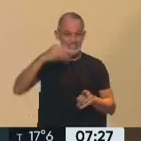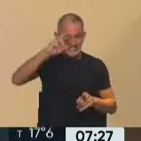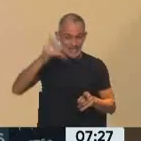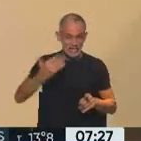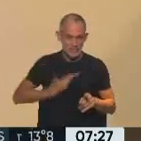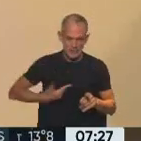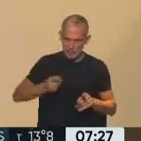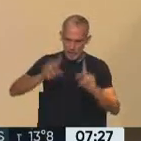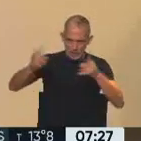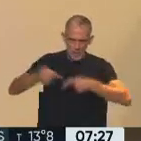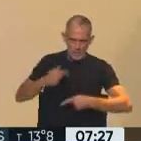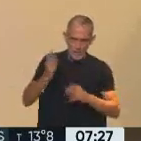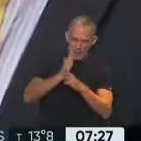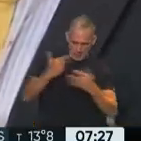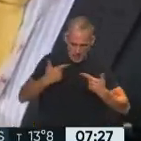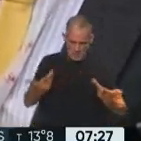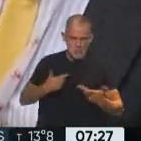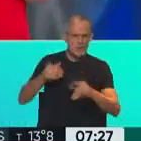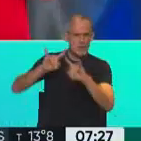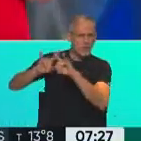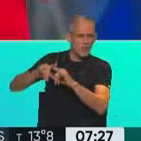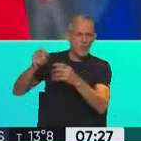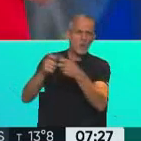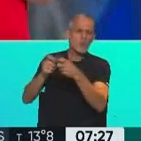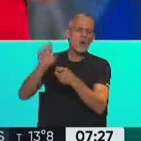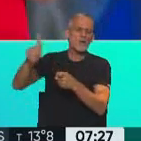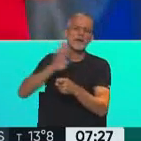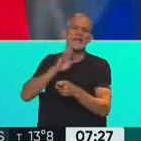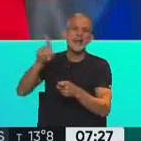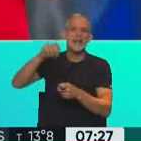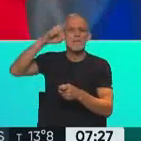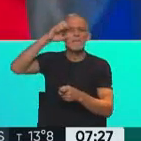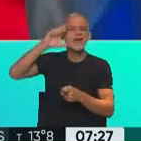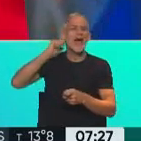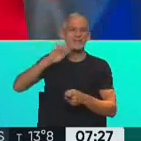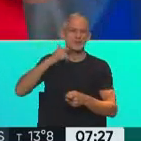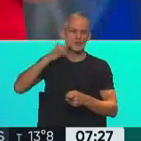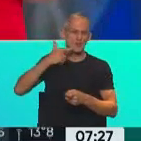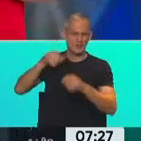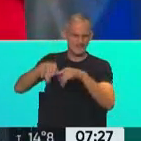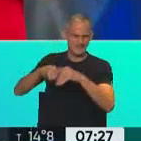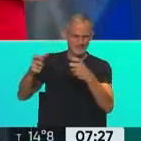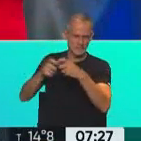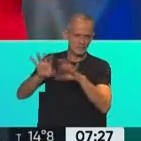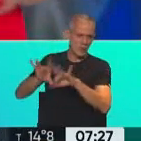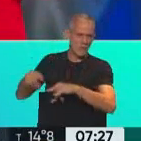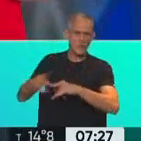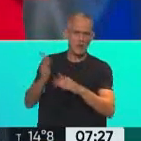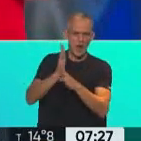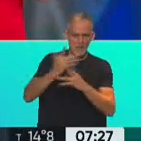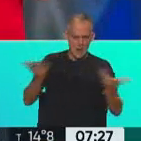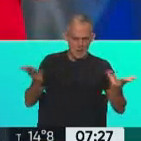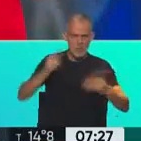estaba haciendo también espiado por este software israelí denominado pegasus y bueno a partir de esto estalló el escándalo que terminó en